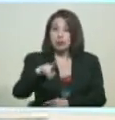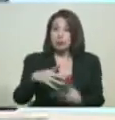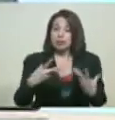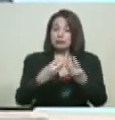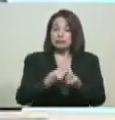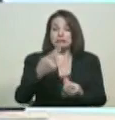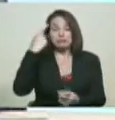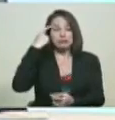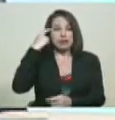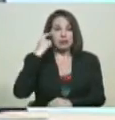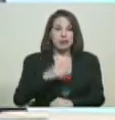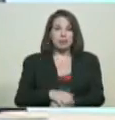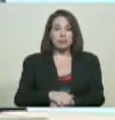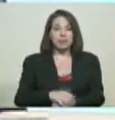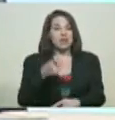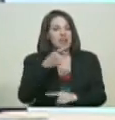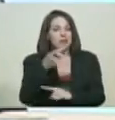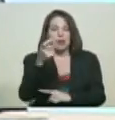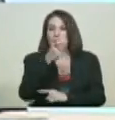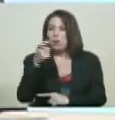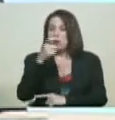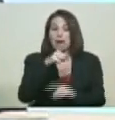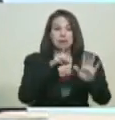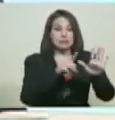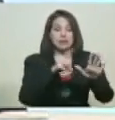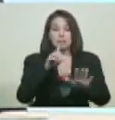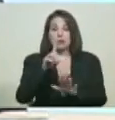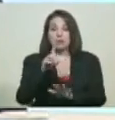se trata entonces de buscar a esos 6.500.000